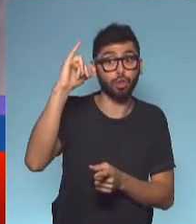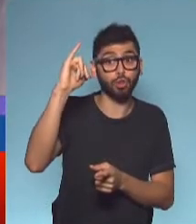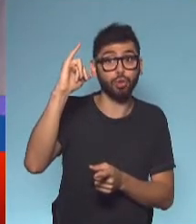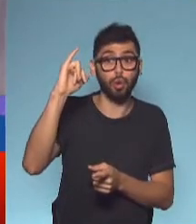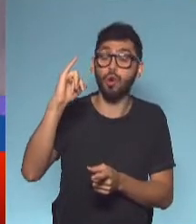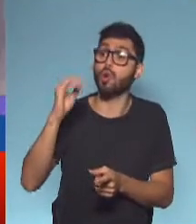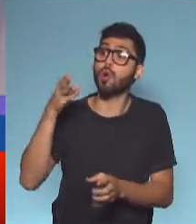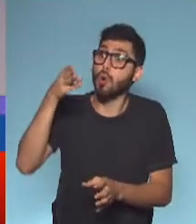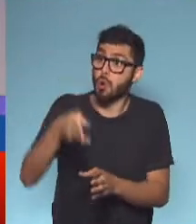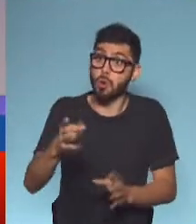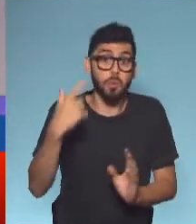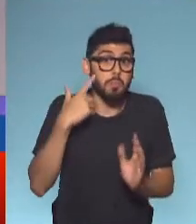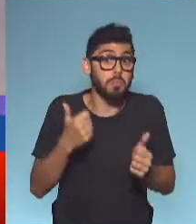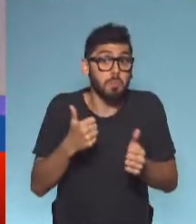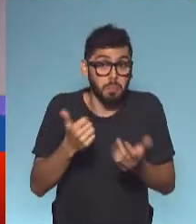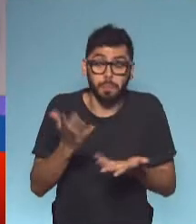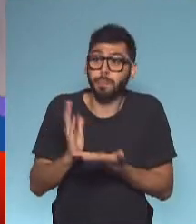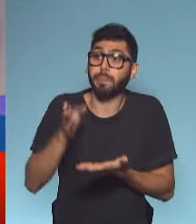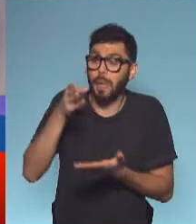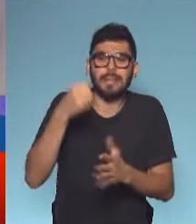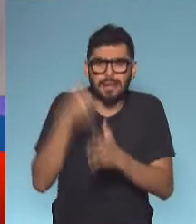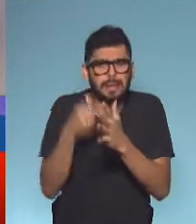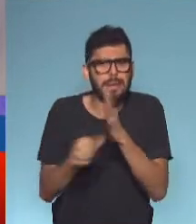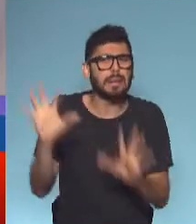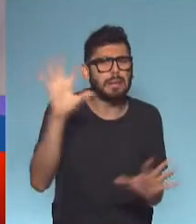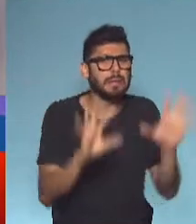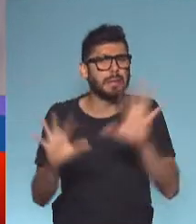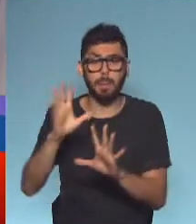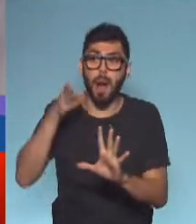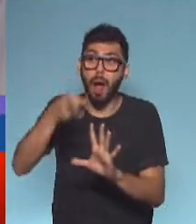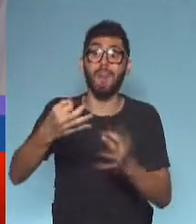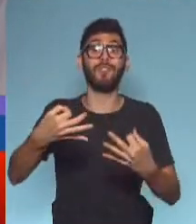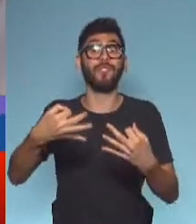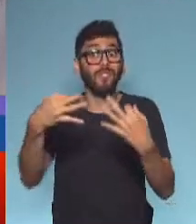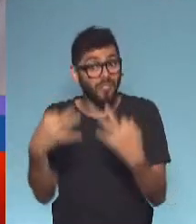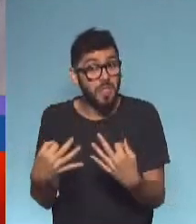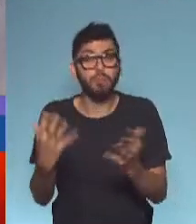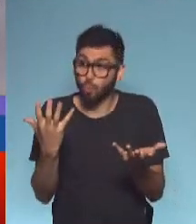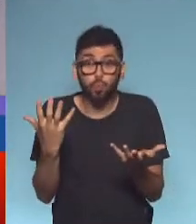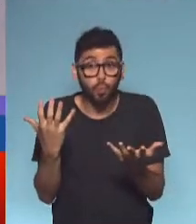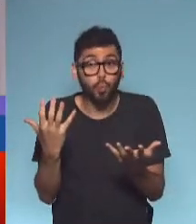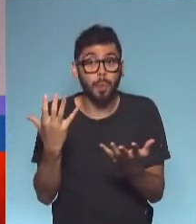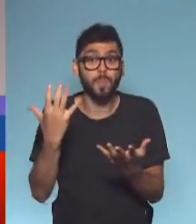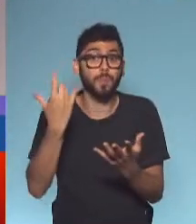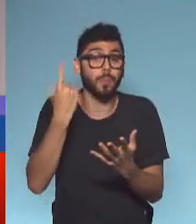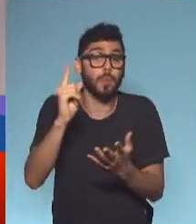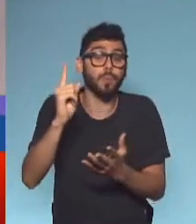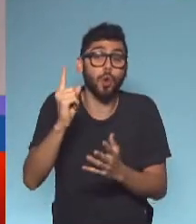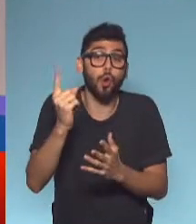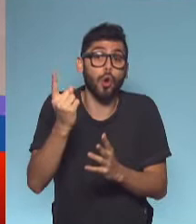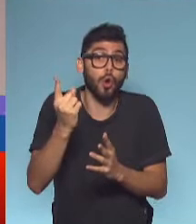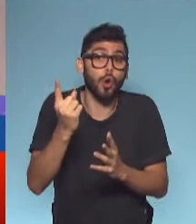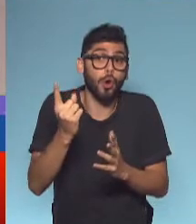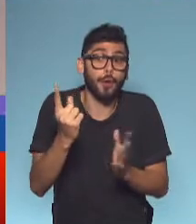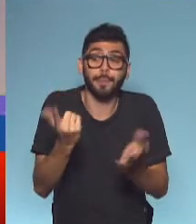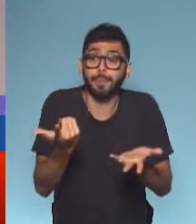ser posible, y se trabajó para que fuese en las mejores condiciones. Ahora, hay una variable que es